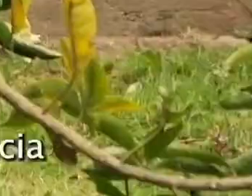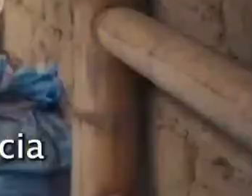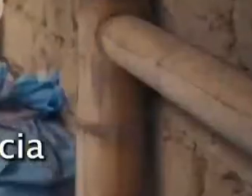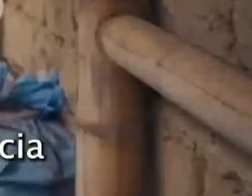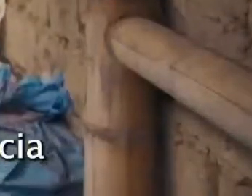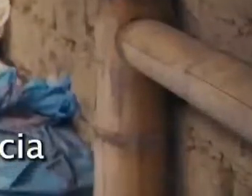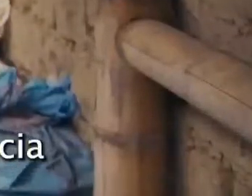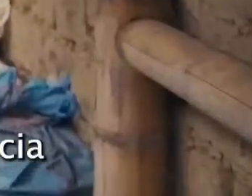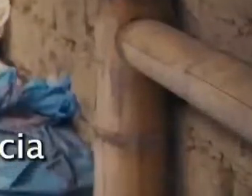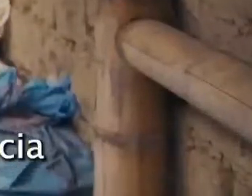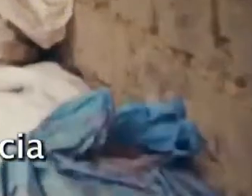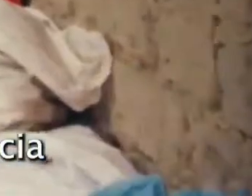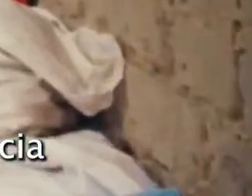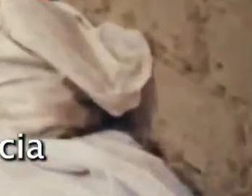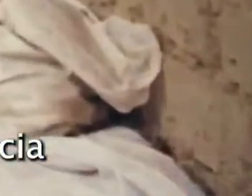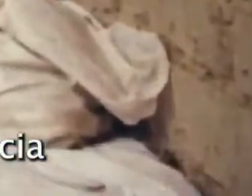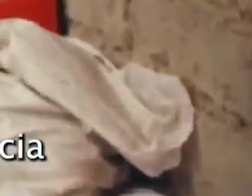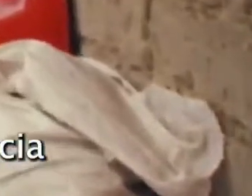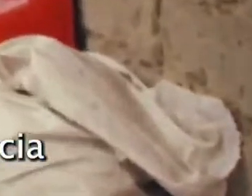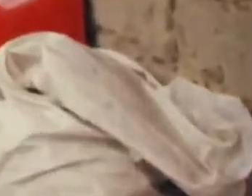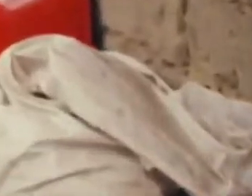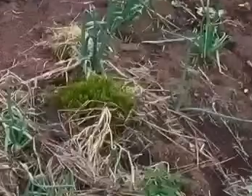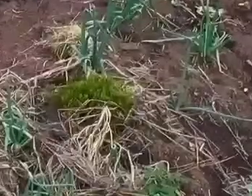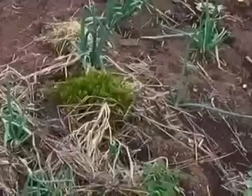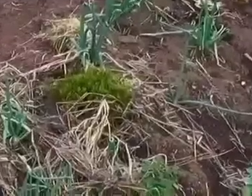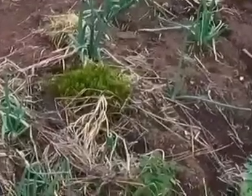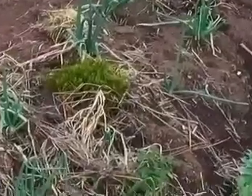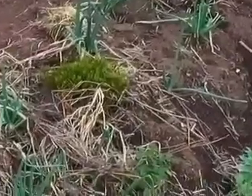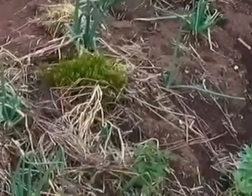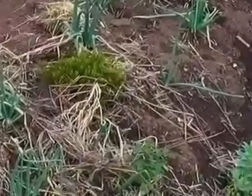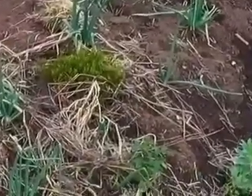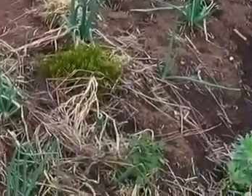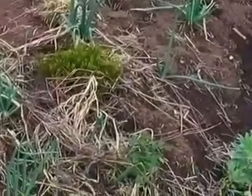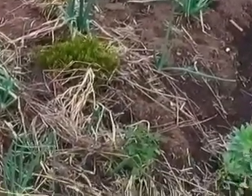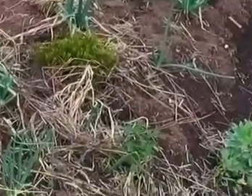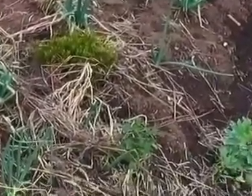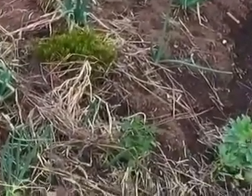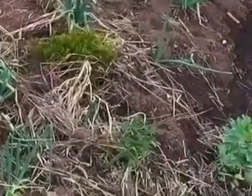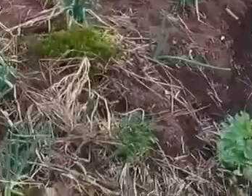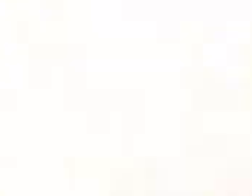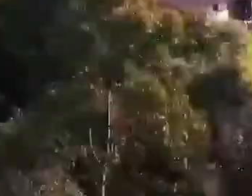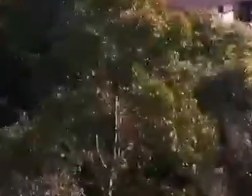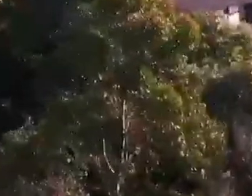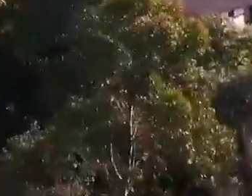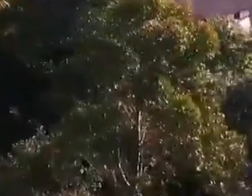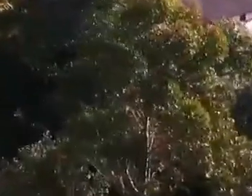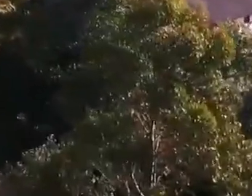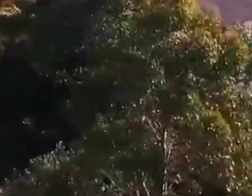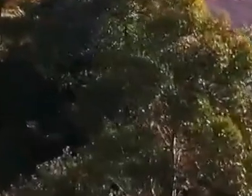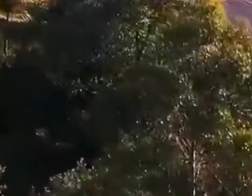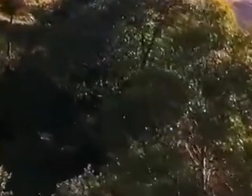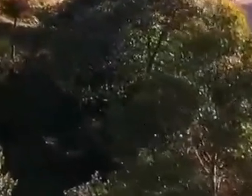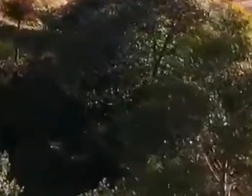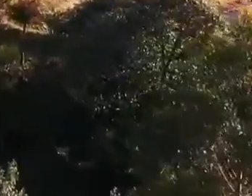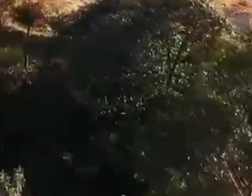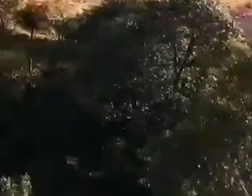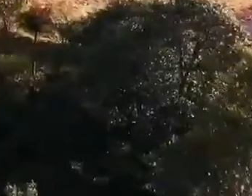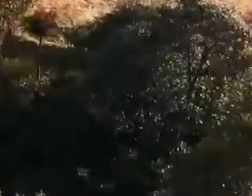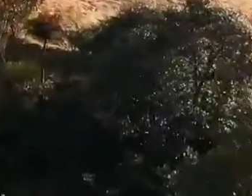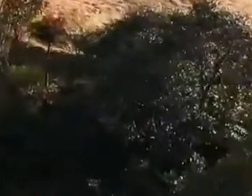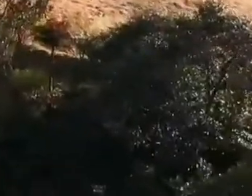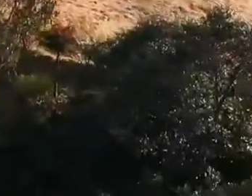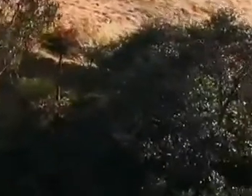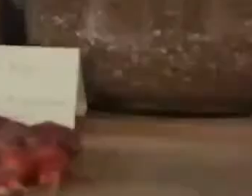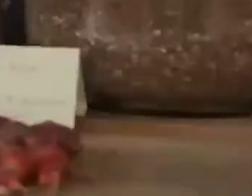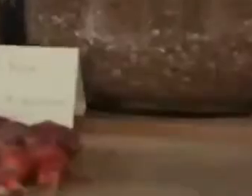Hemos venido a conocer una experiencia de resistencia que nos muestra desde las montañas de la Cordillera Central, en el departamento del